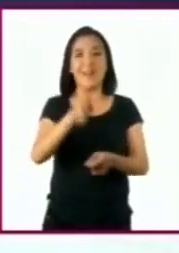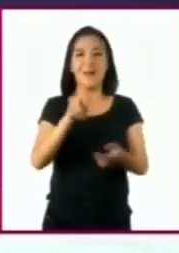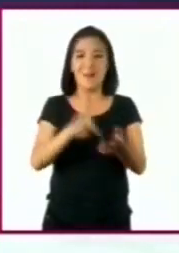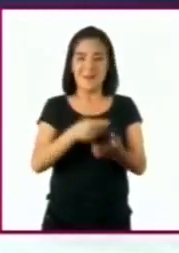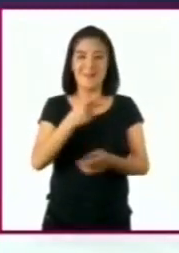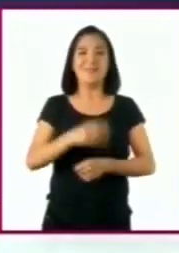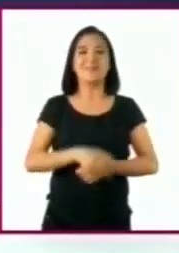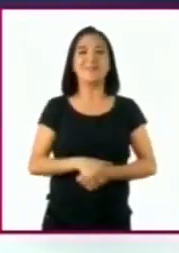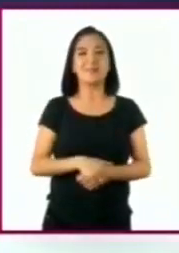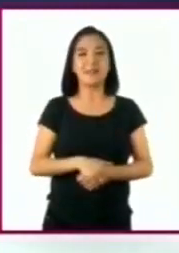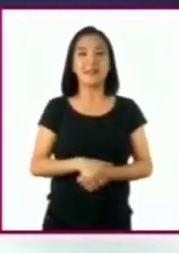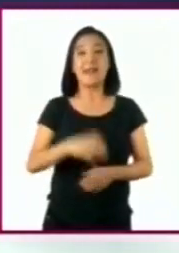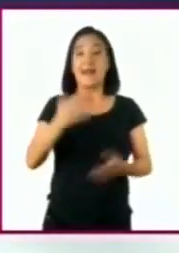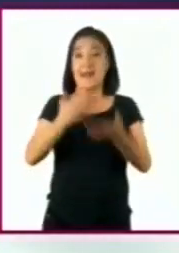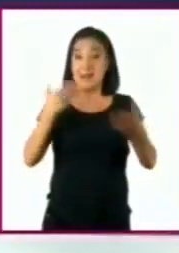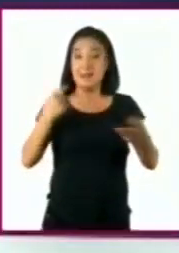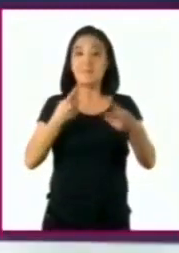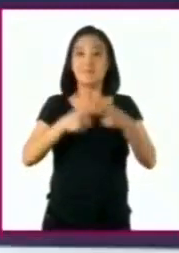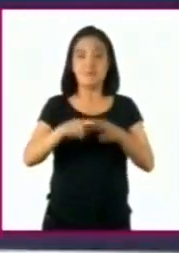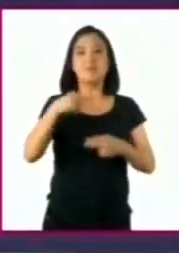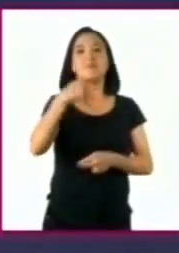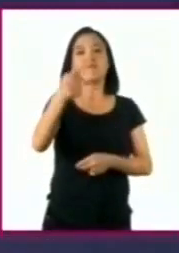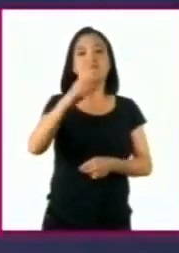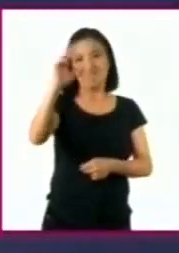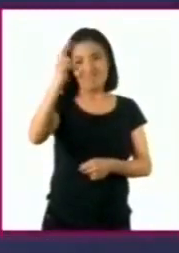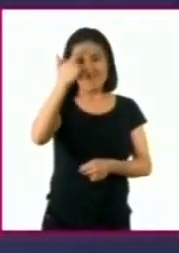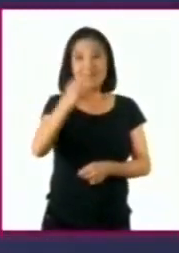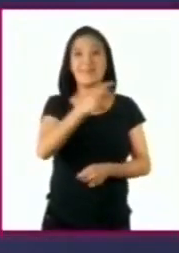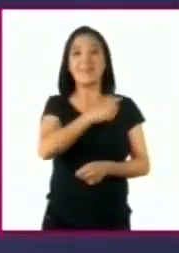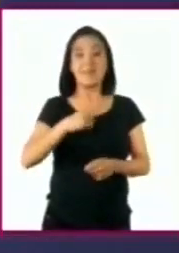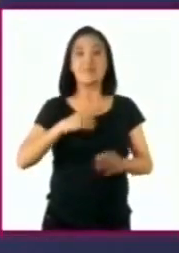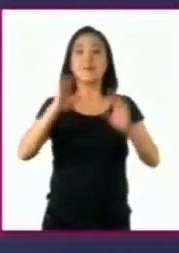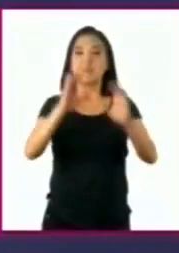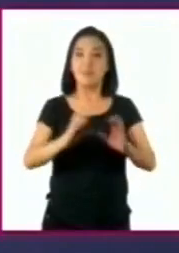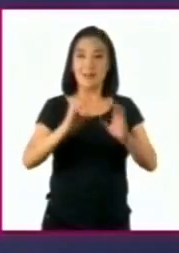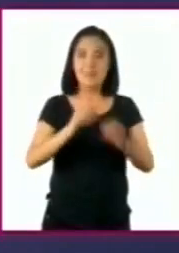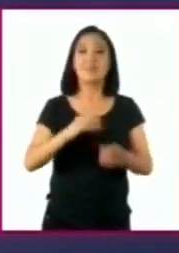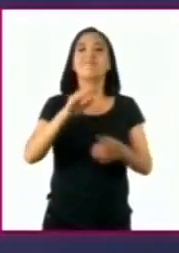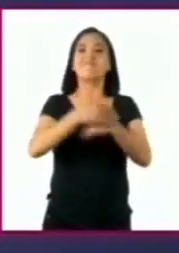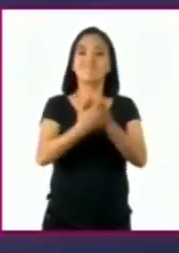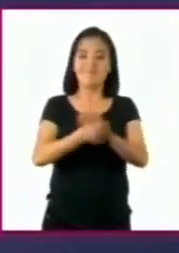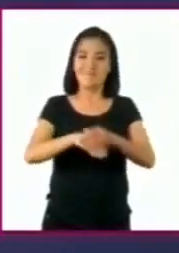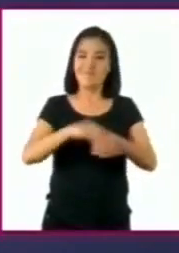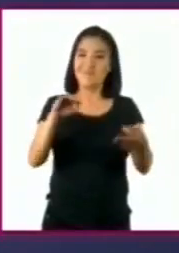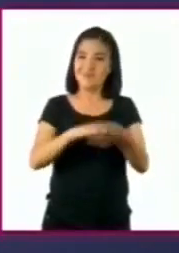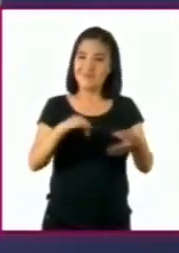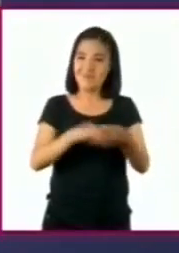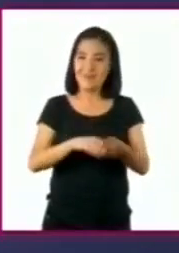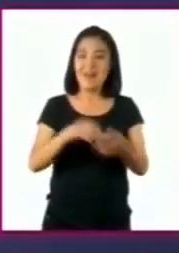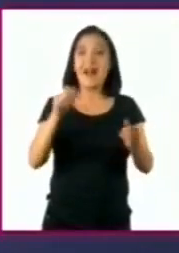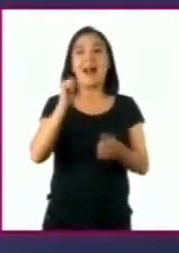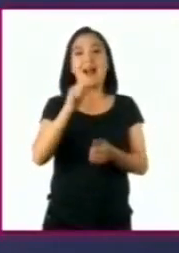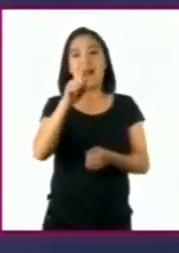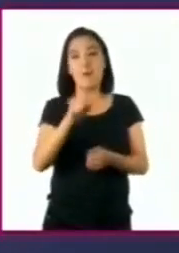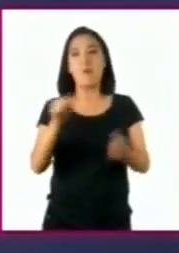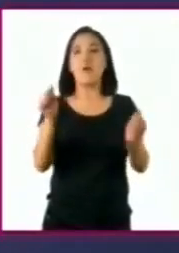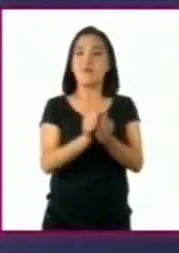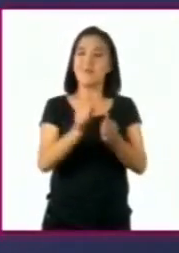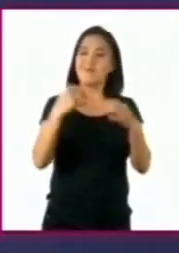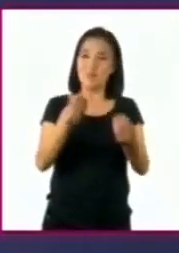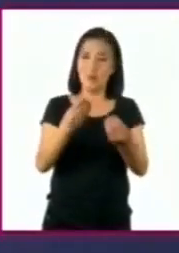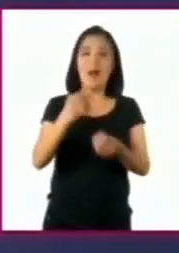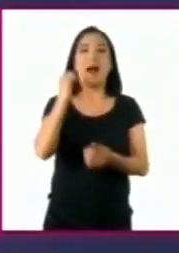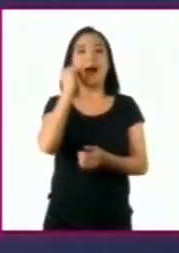nuevo. Antes de iniciar, les recuerdo que debemos seguir cuidándonos, lavando frecuentemente nuestras manos con agua y